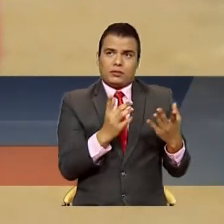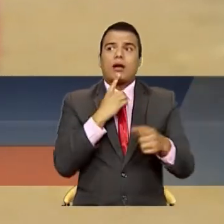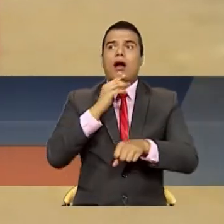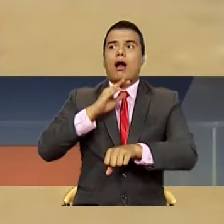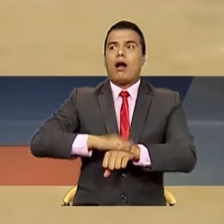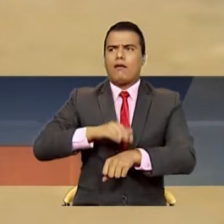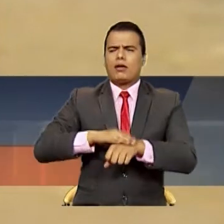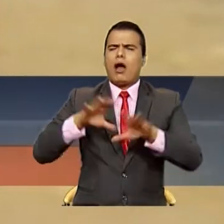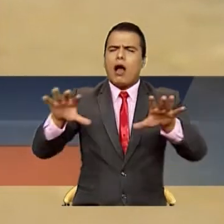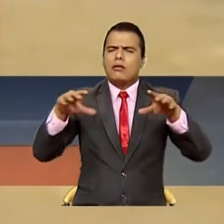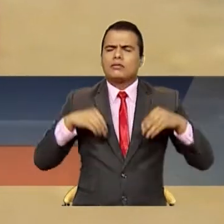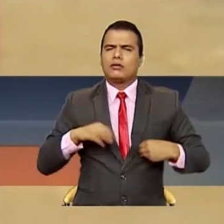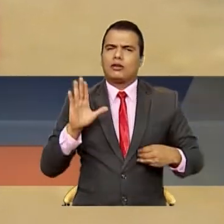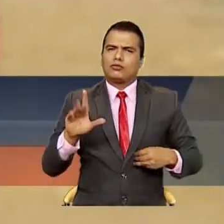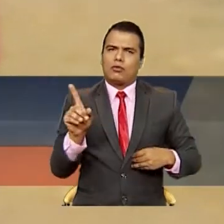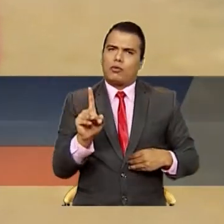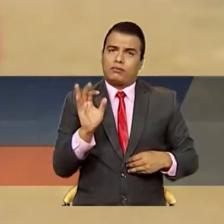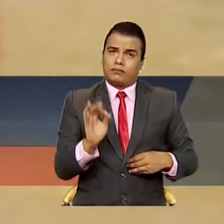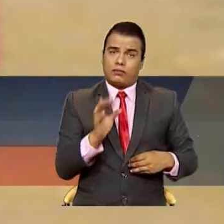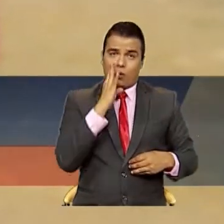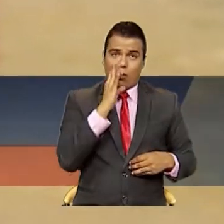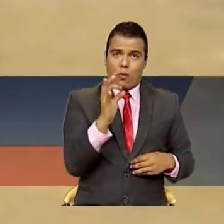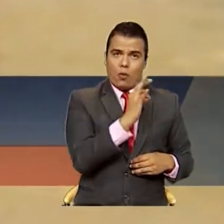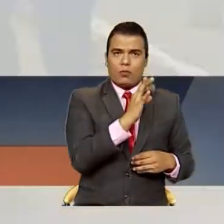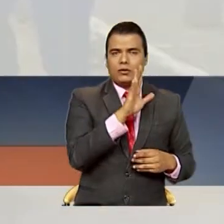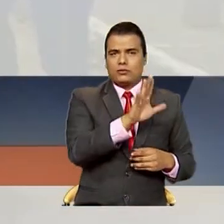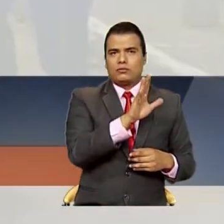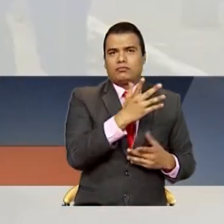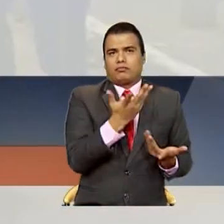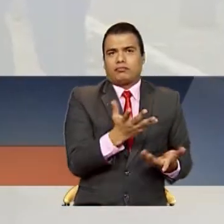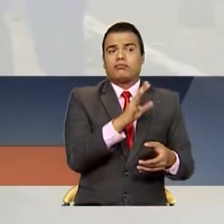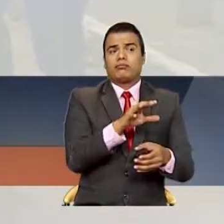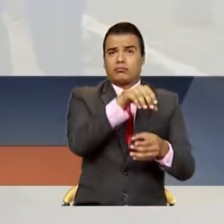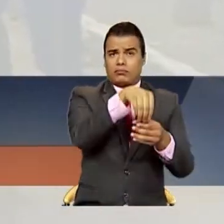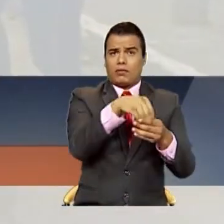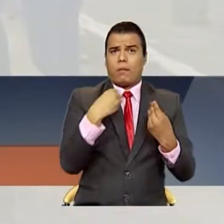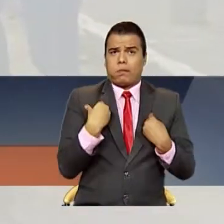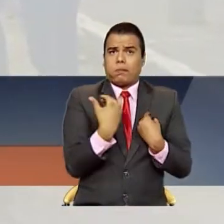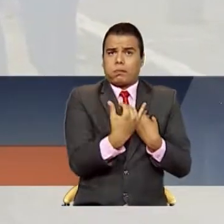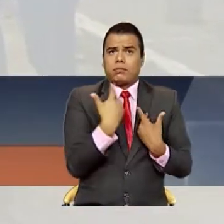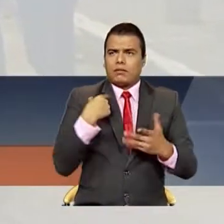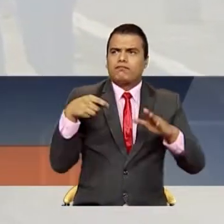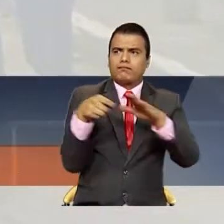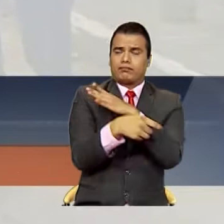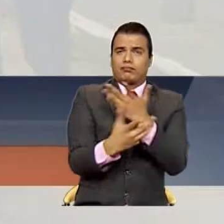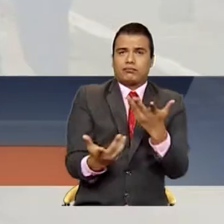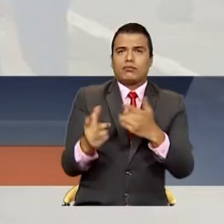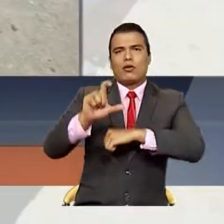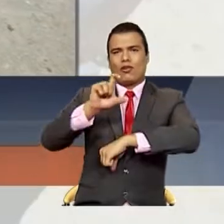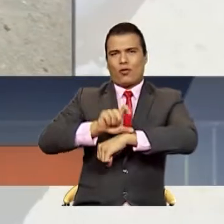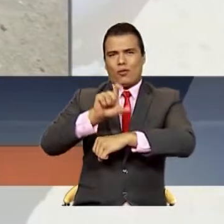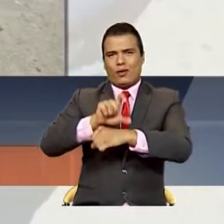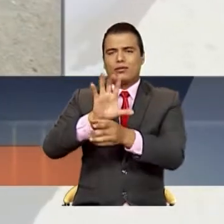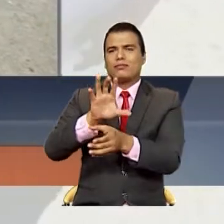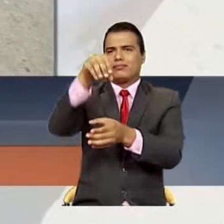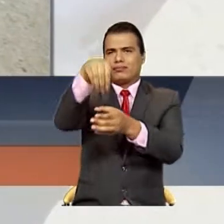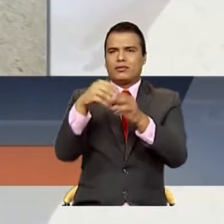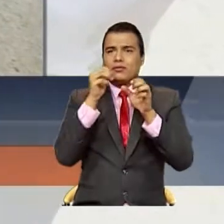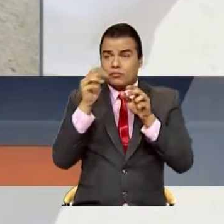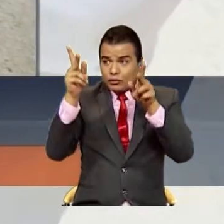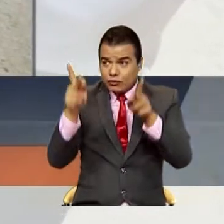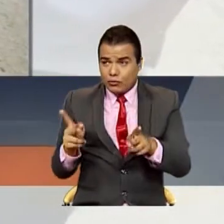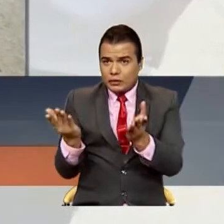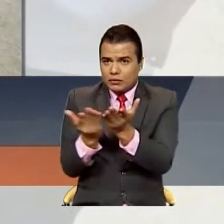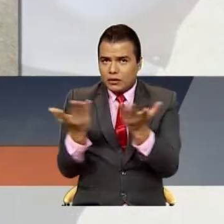de familia sufrieron ataques similares en esta misma población. Estudiantes de la institución educativa Presbítero Horacio Gómez Gallo marcharon